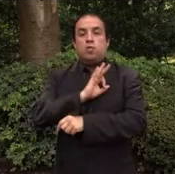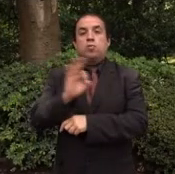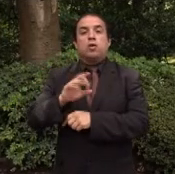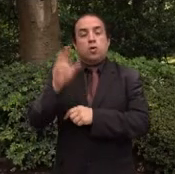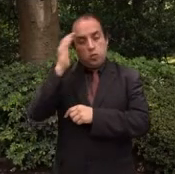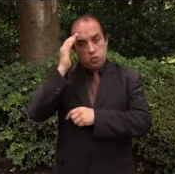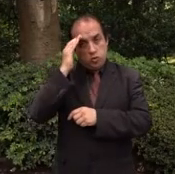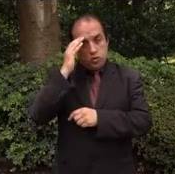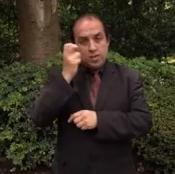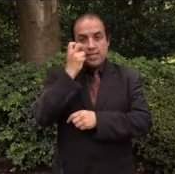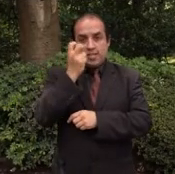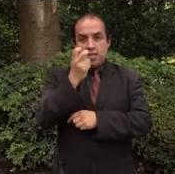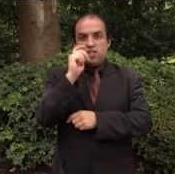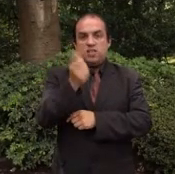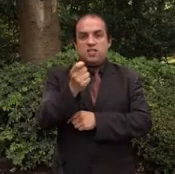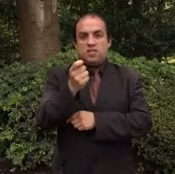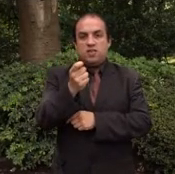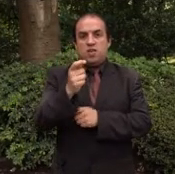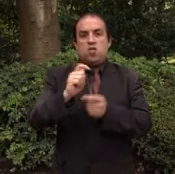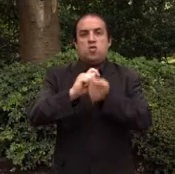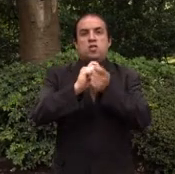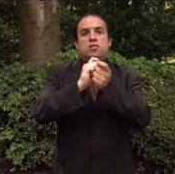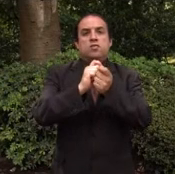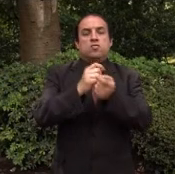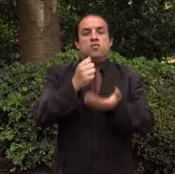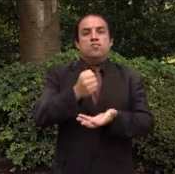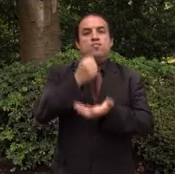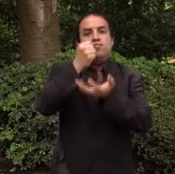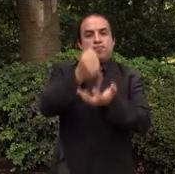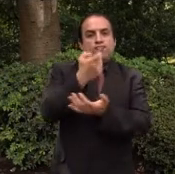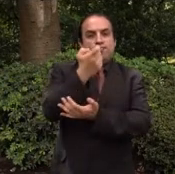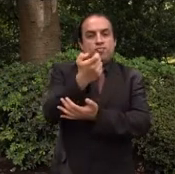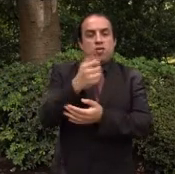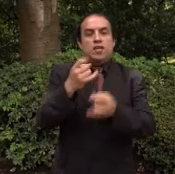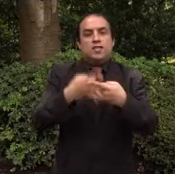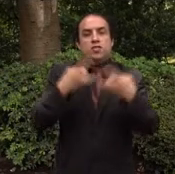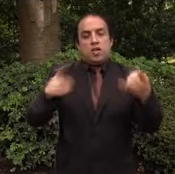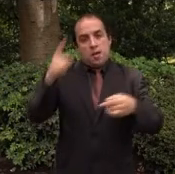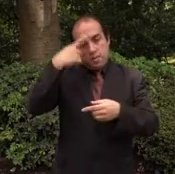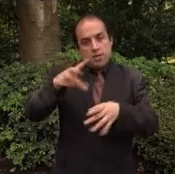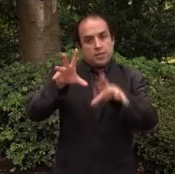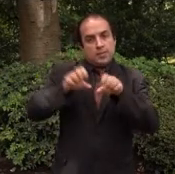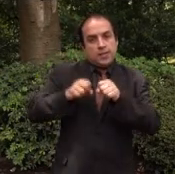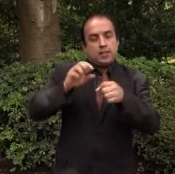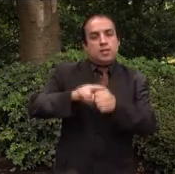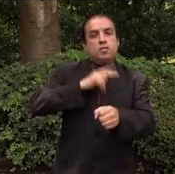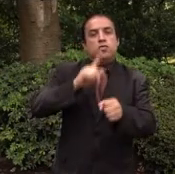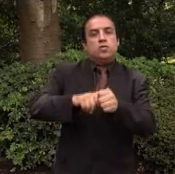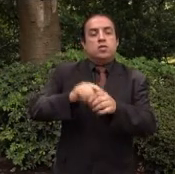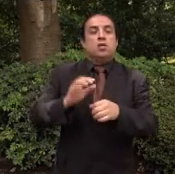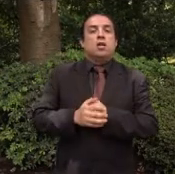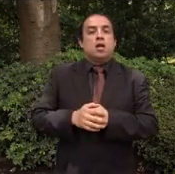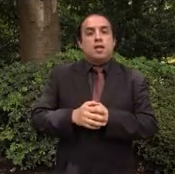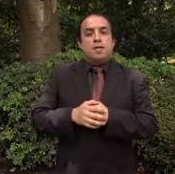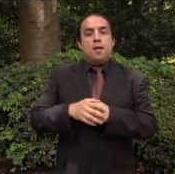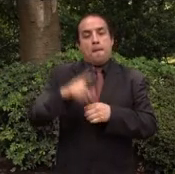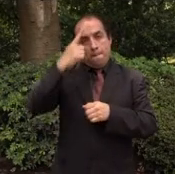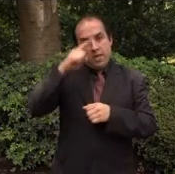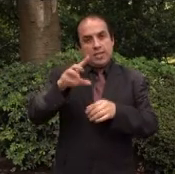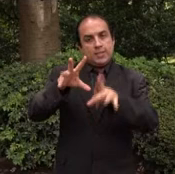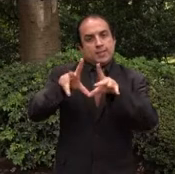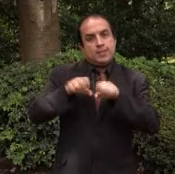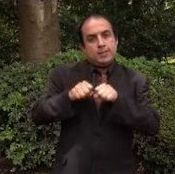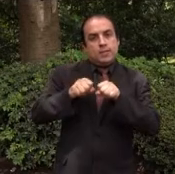y esto es una inversión histórica para el rescate natural, para el rescate de la Ciudad de